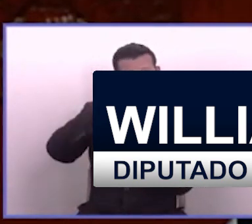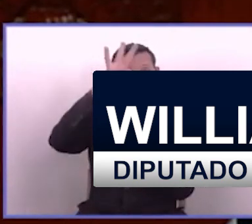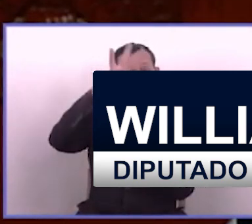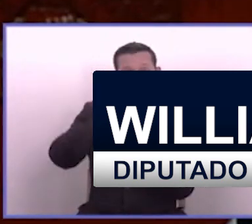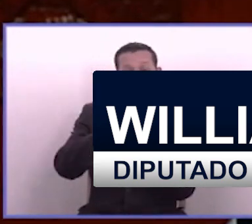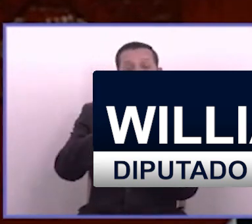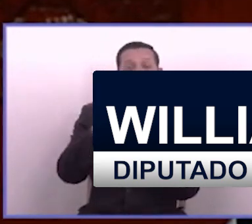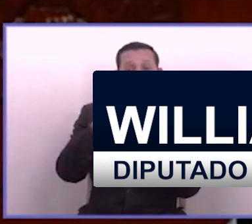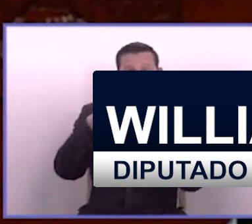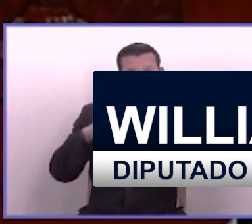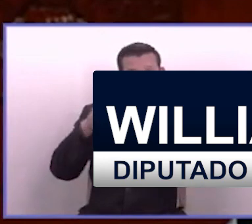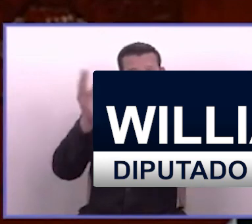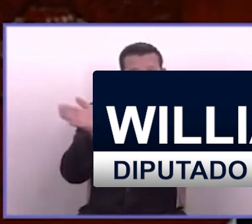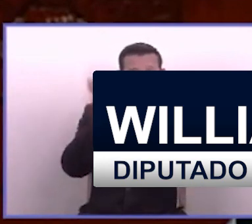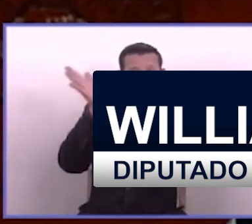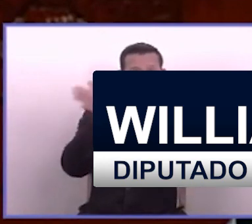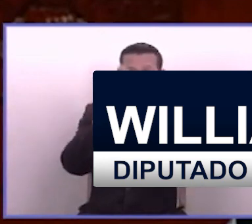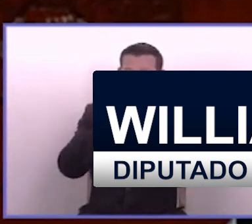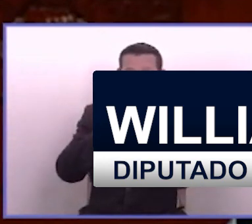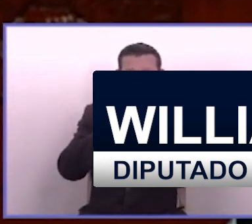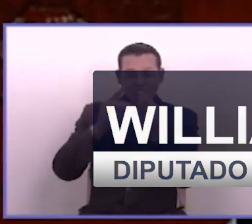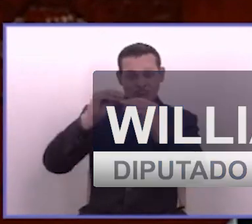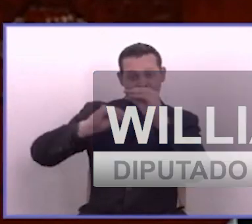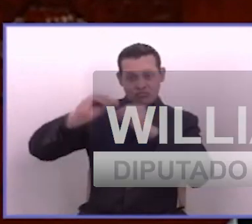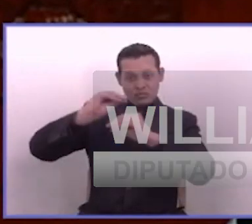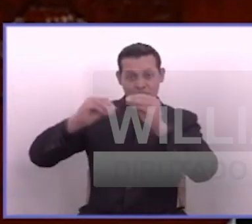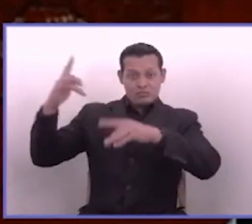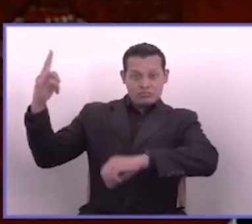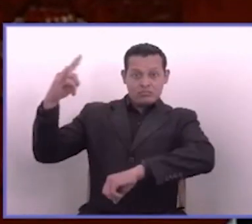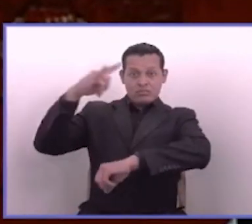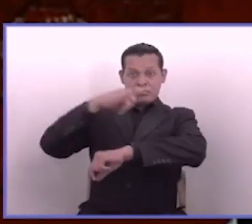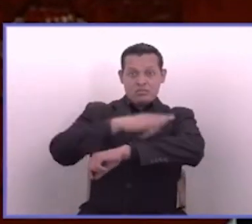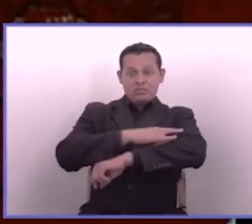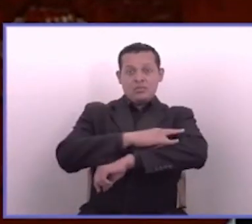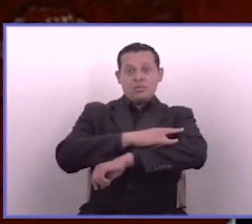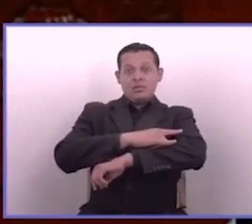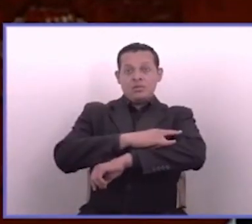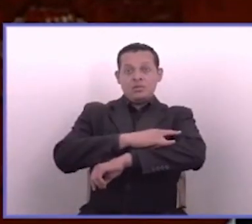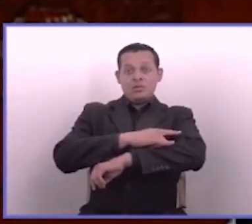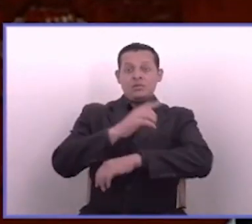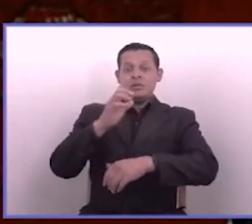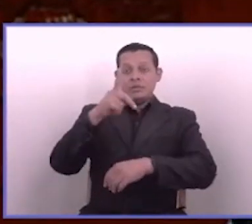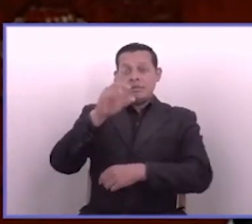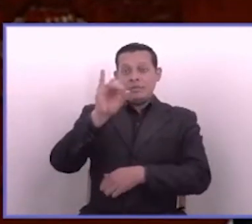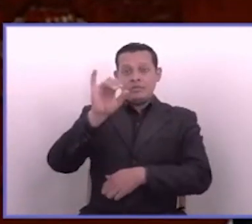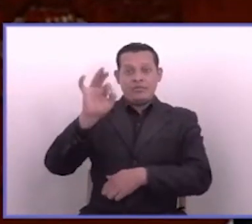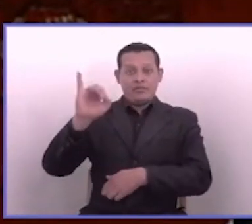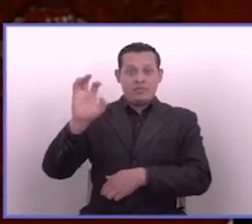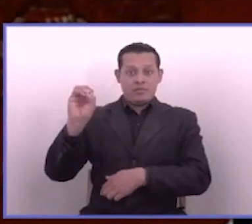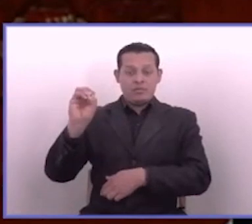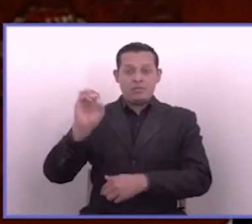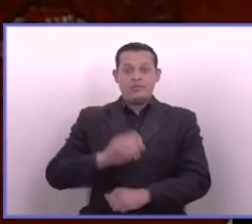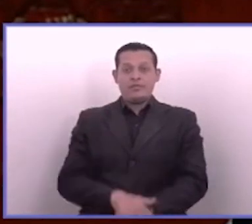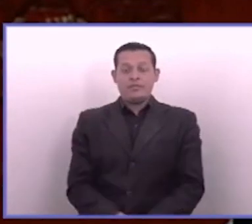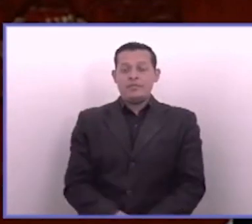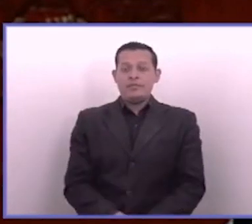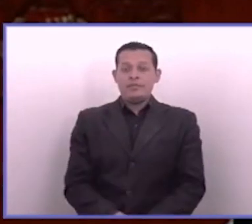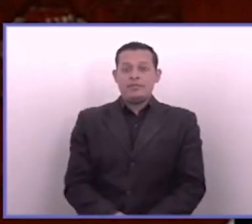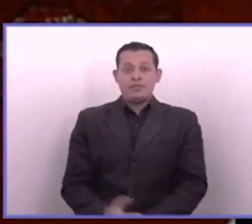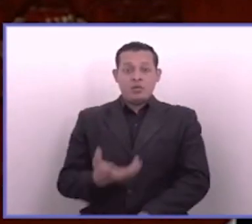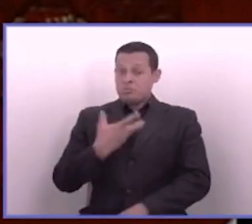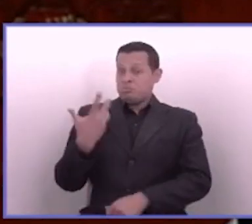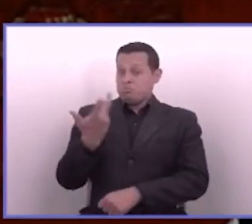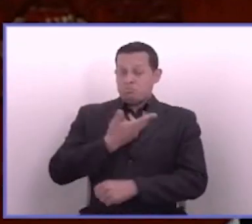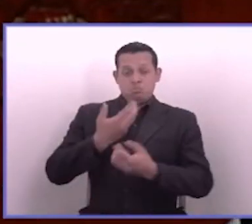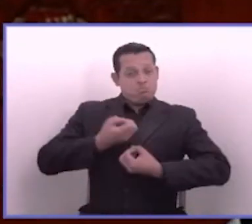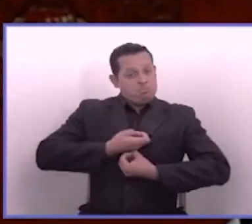planificación, construcción, explotación y administración del Aeropuerto Internacional del Pacífico. Sobre el